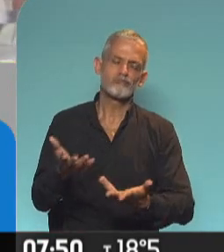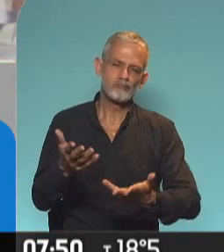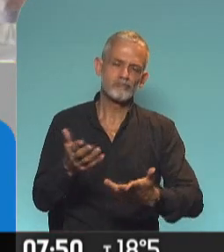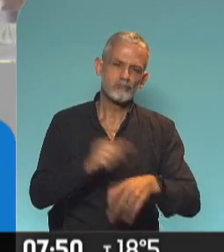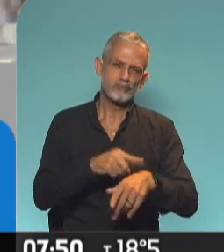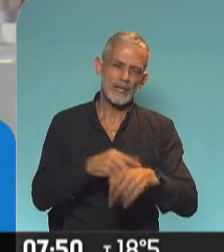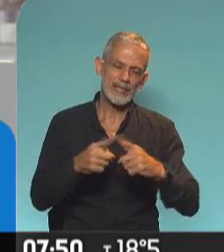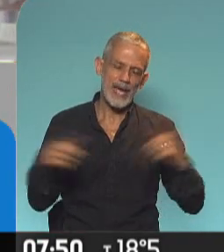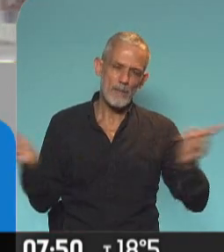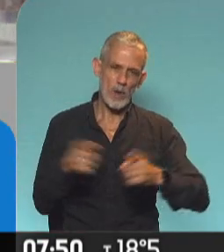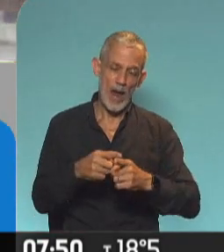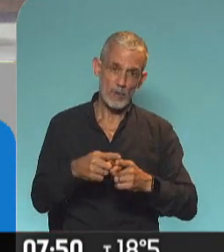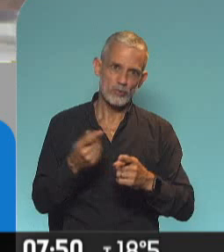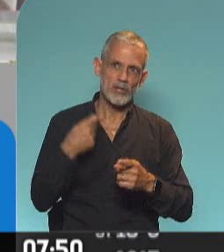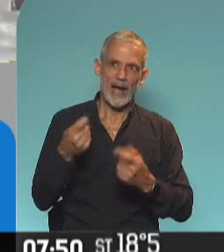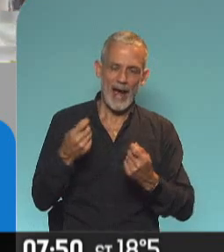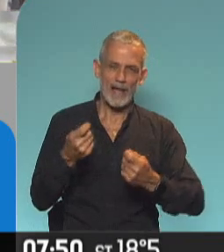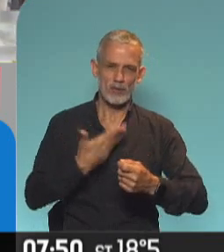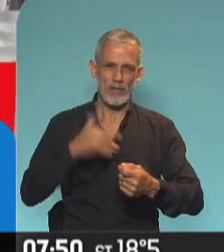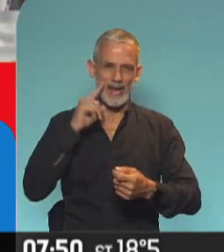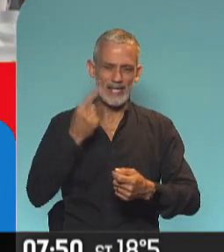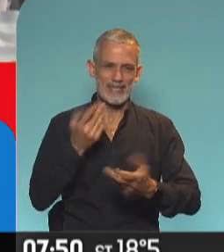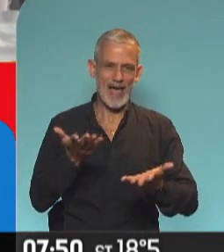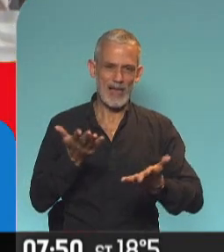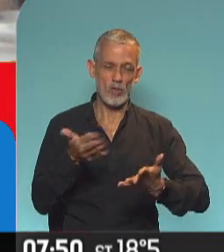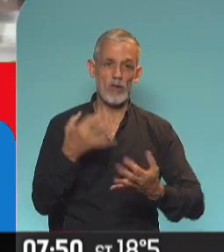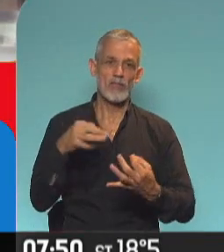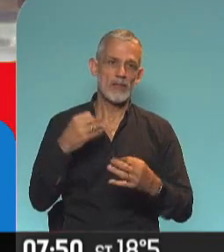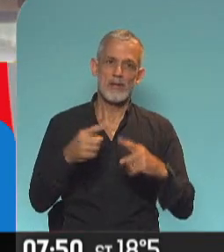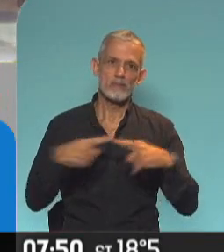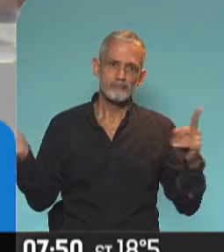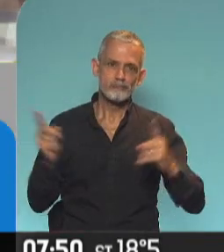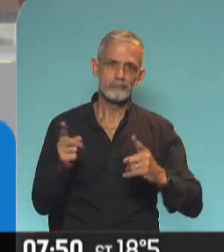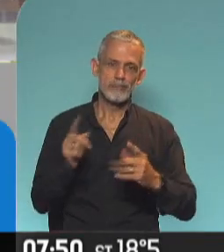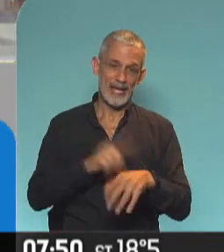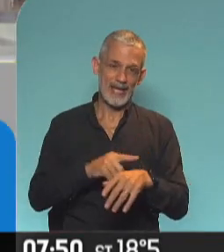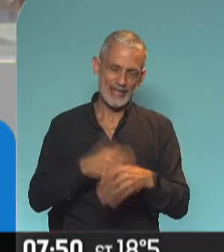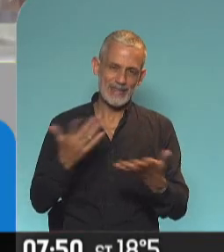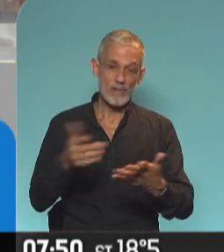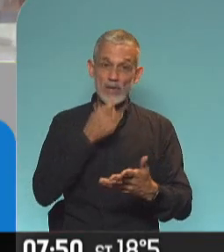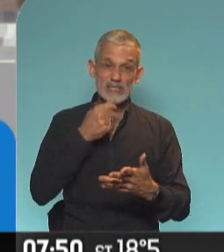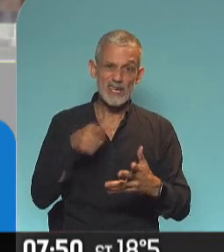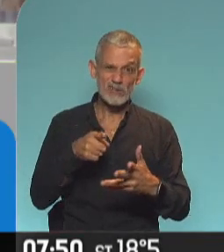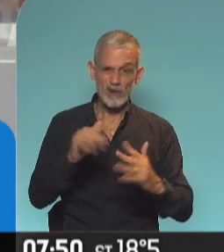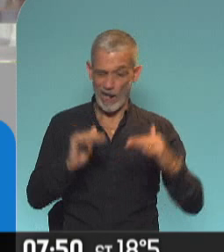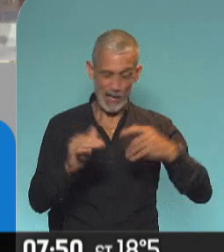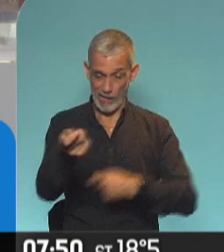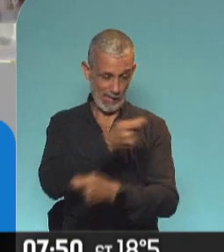de los principales gastos del Estado, entonces el gobierno quiere que sea algo sustentable porque si eso te genera un